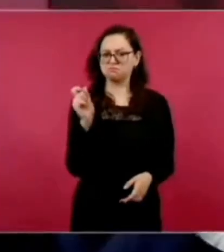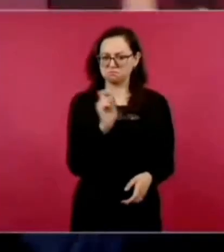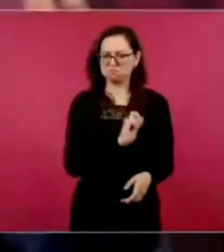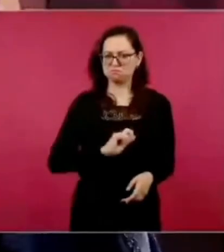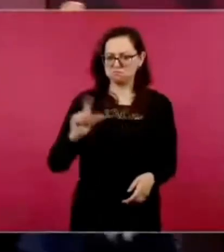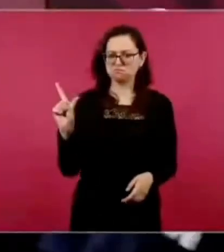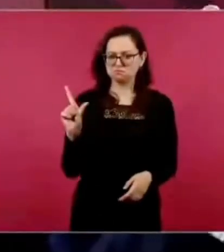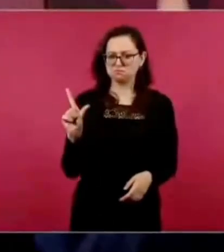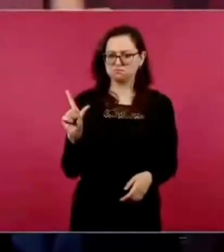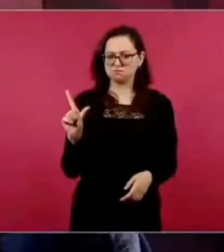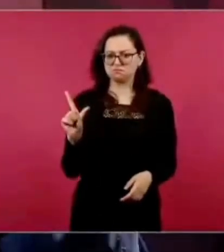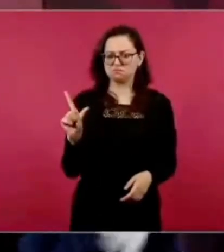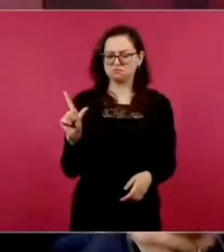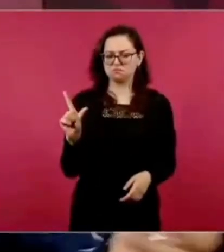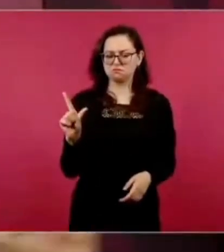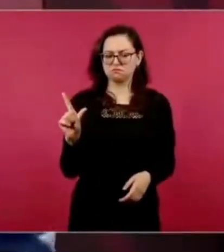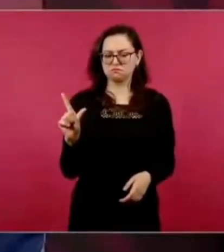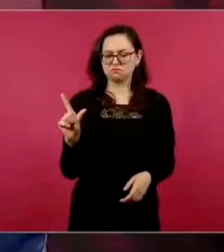profesional en